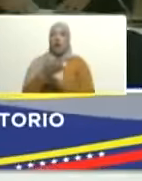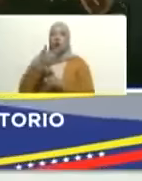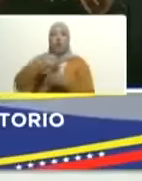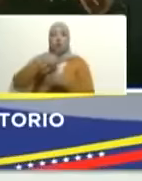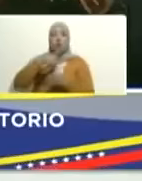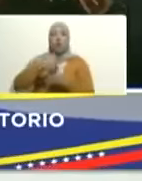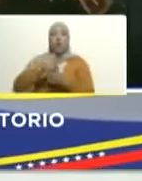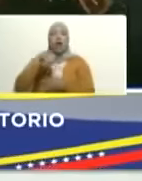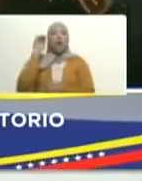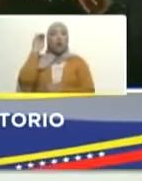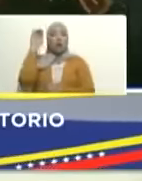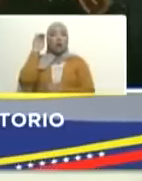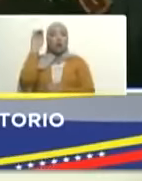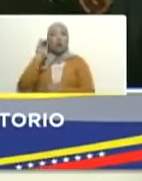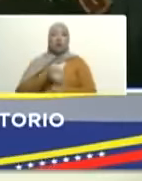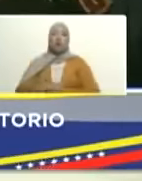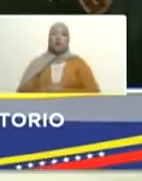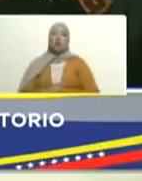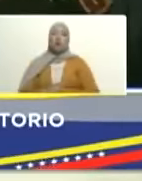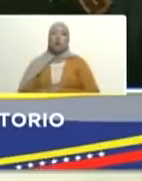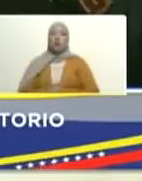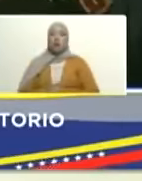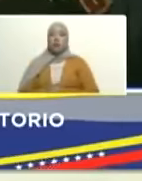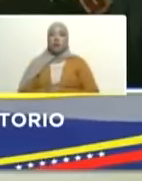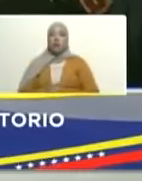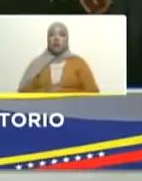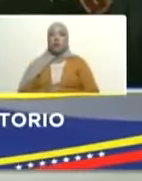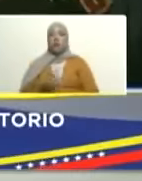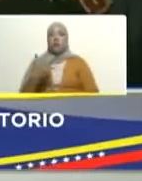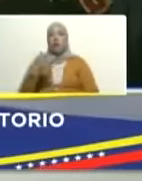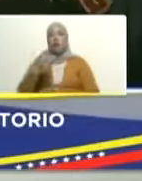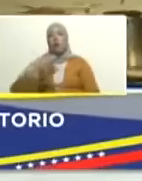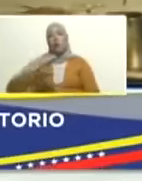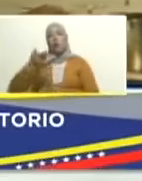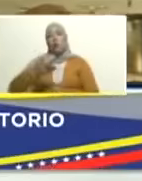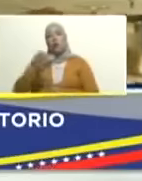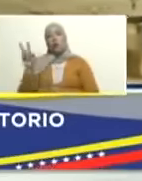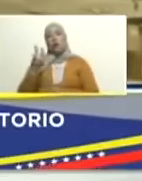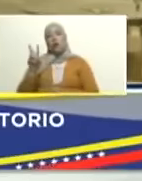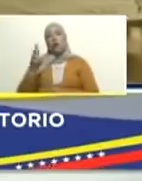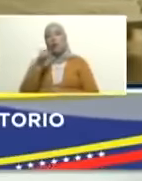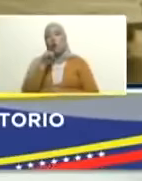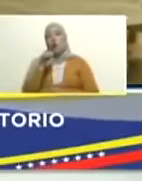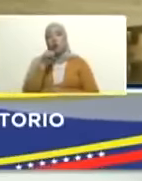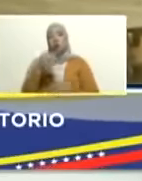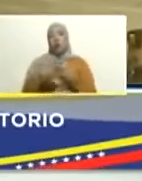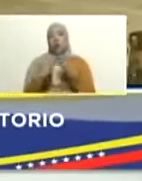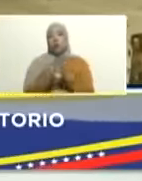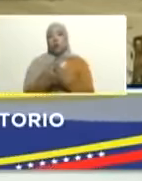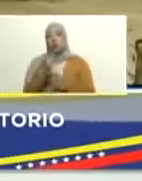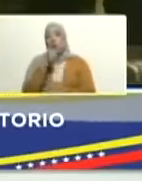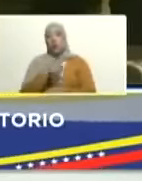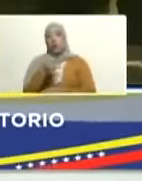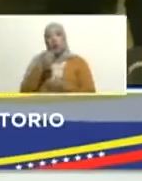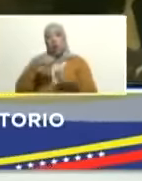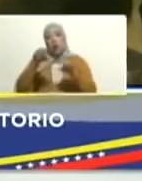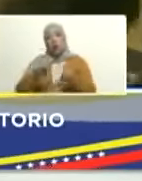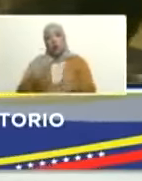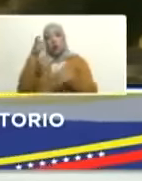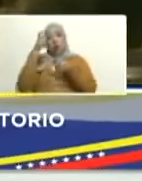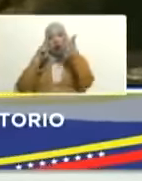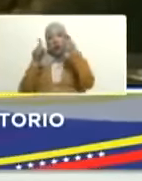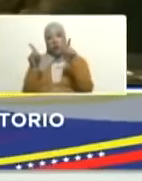hacia el futuro. Ellos pretendieron imponerle al país un chantaje de la renuncia del comandante